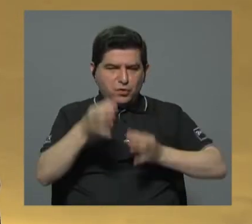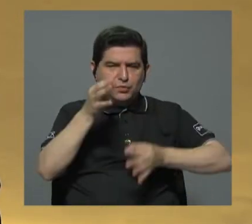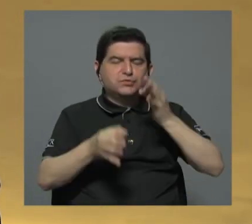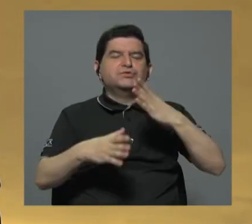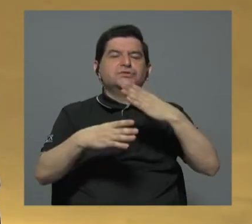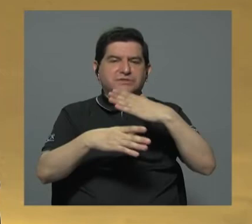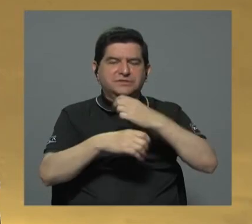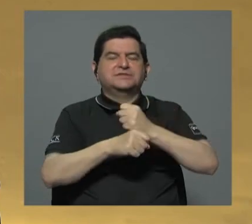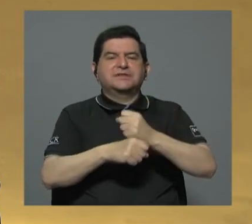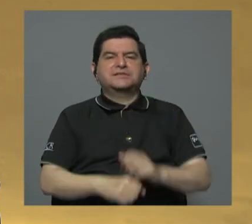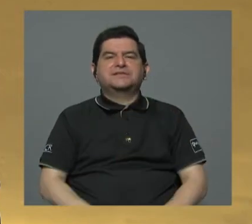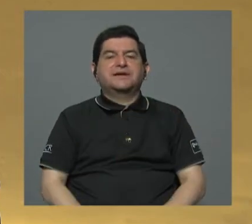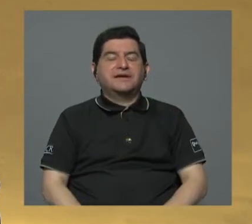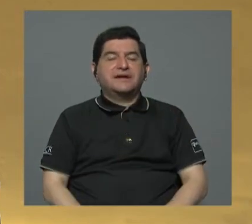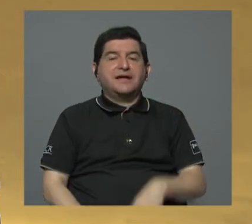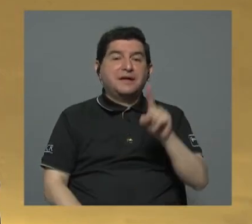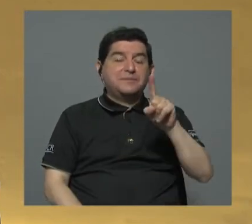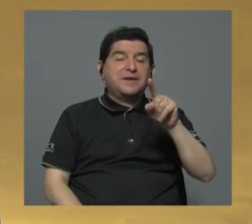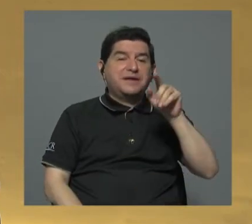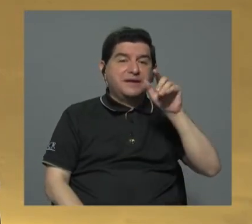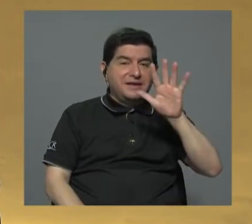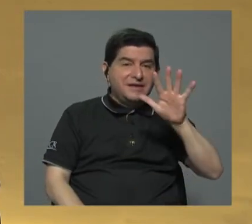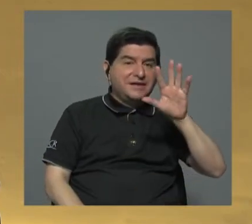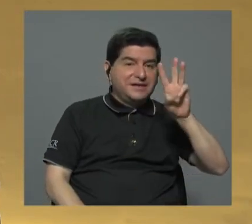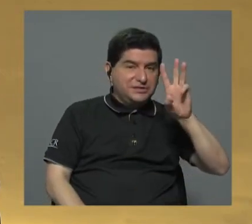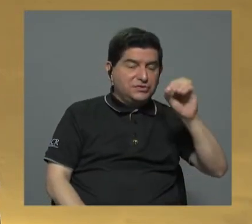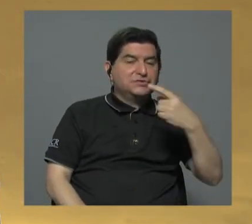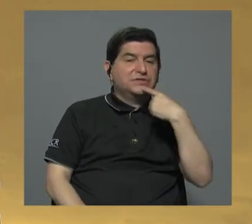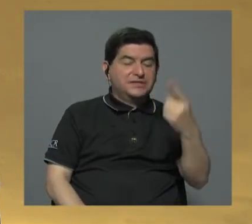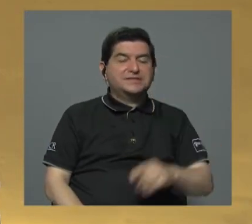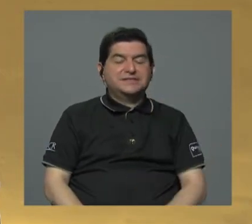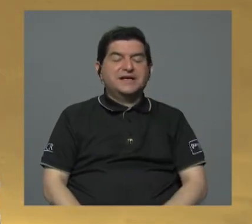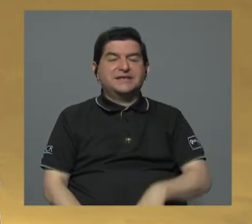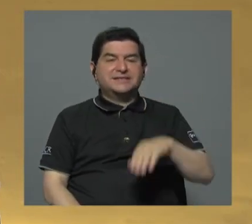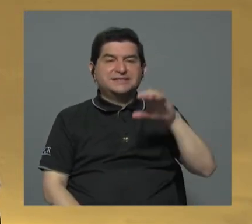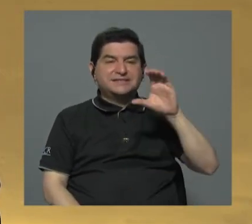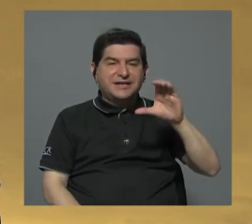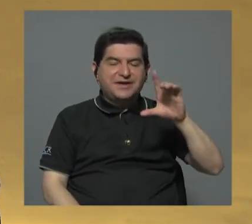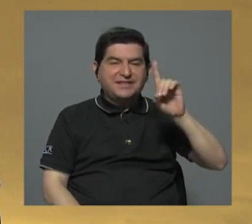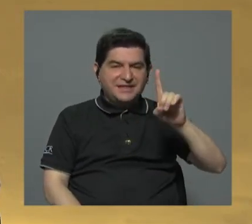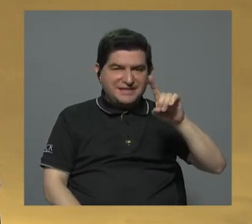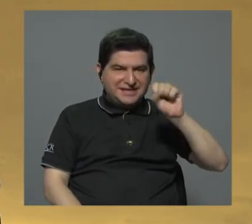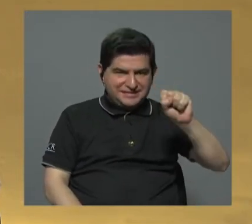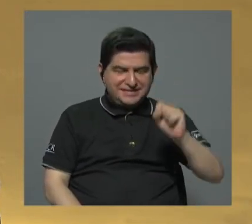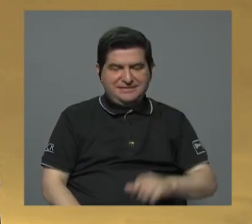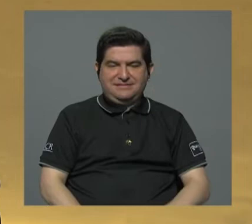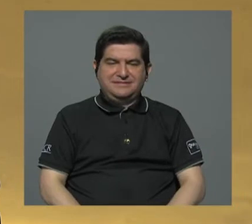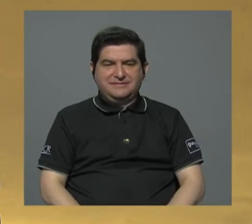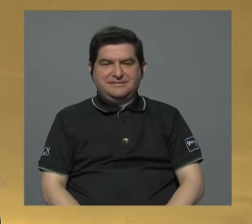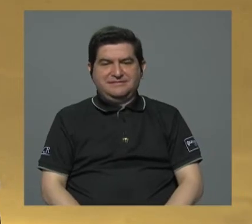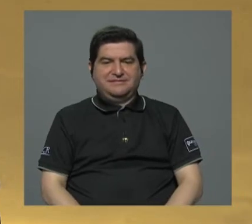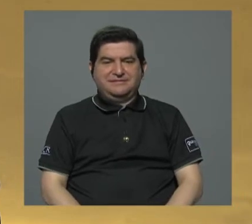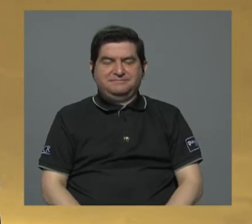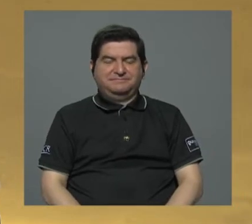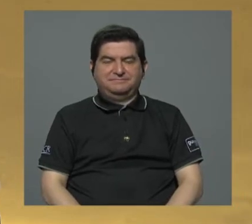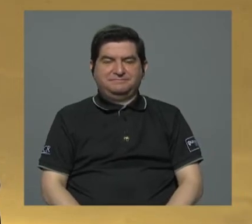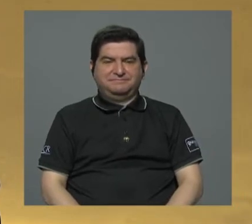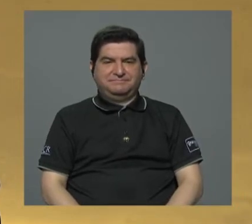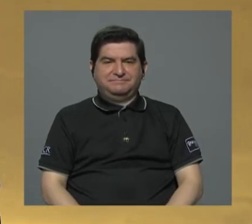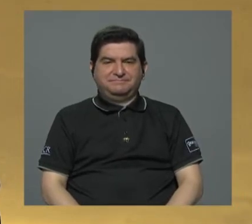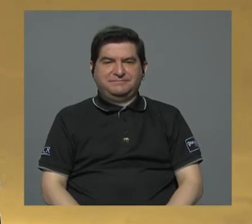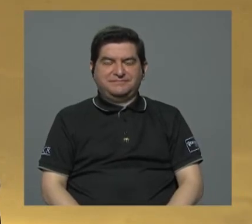justicia a lo que en 1560 decía Cervantes de Salazar. Habla